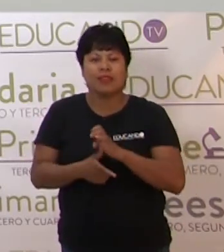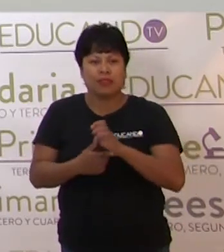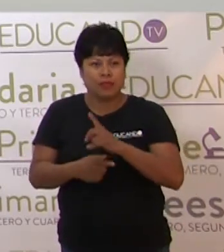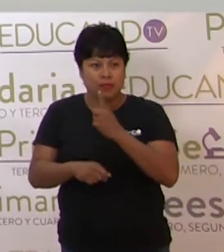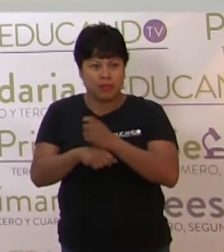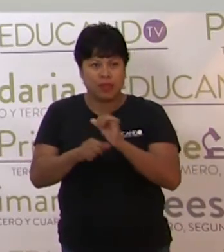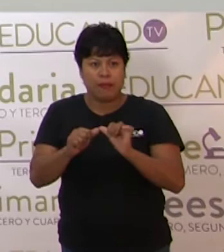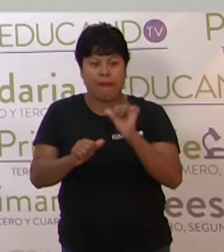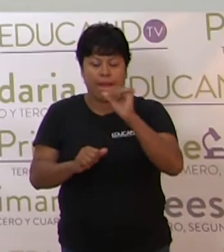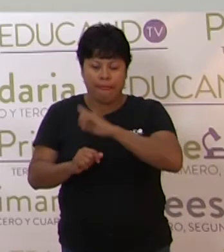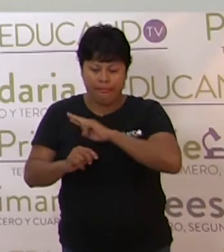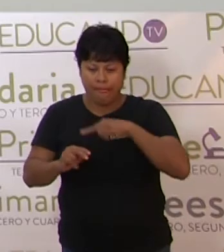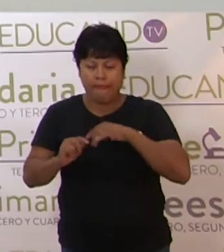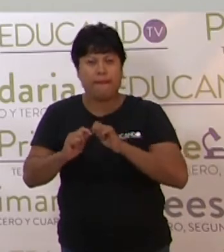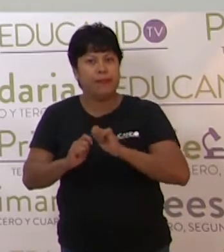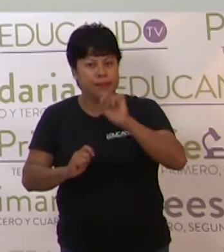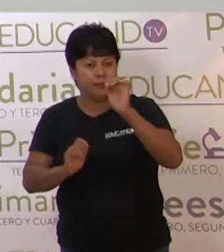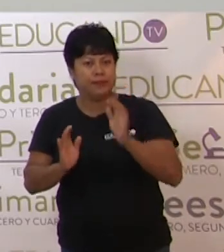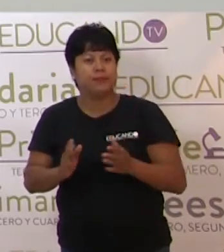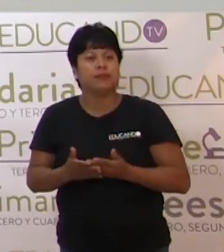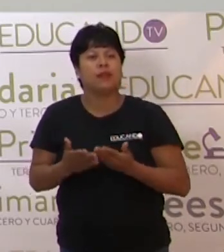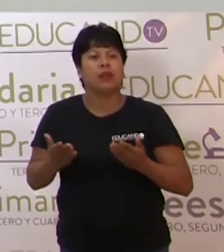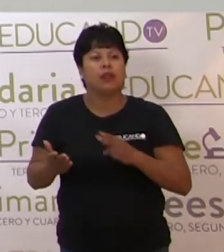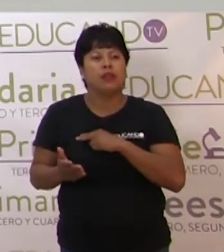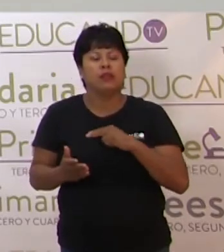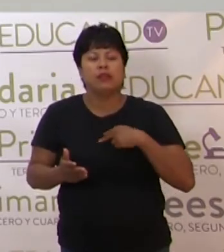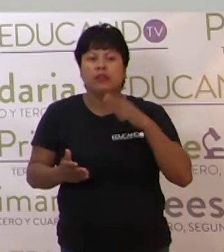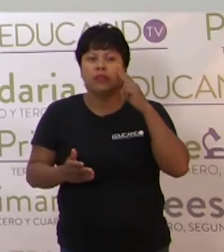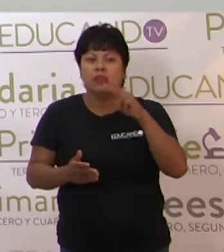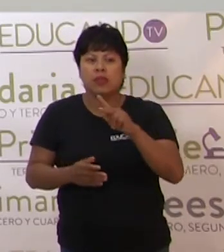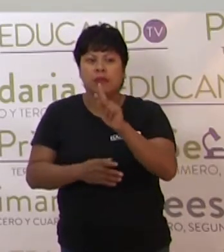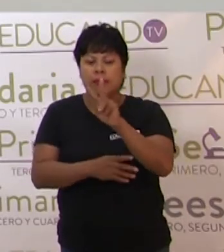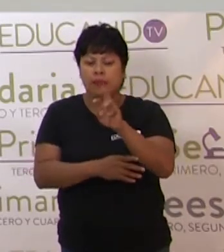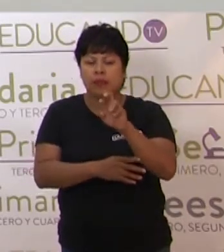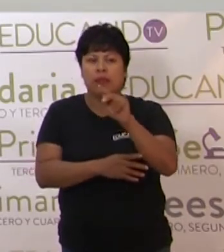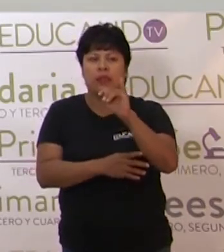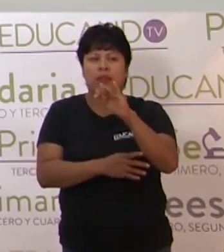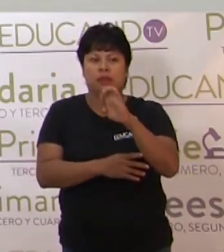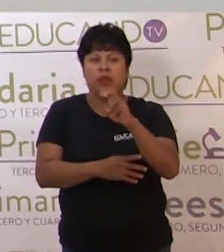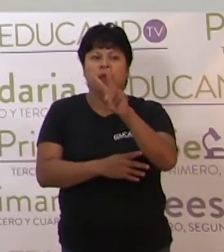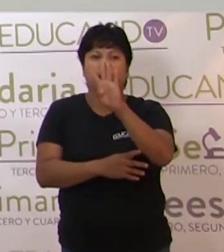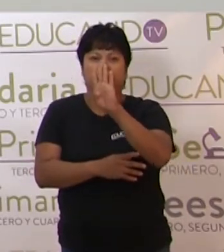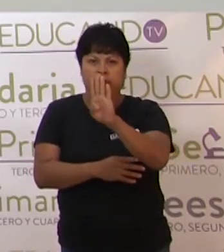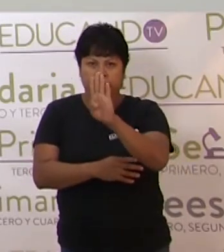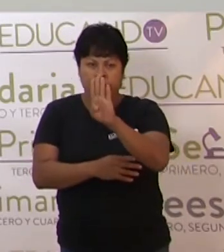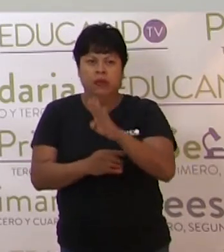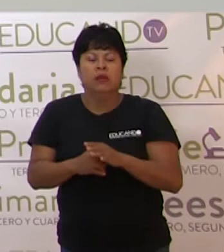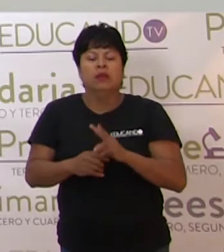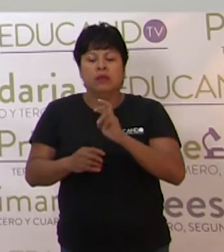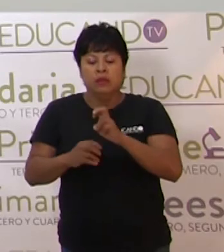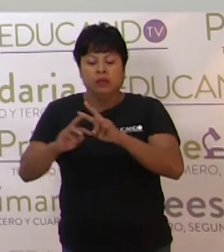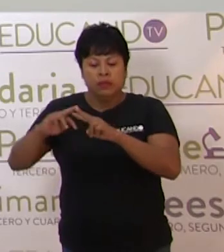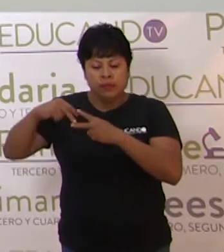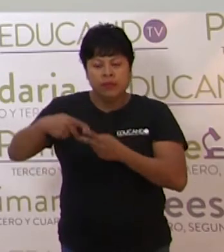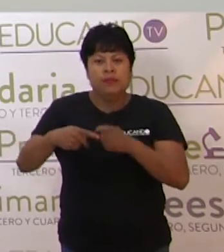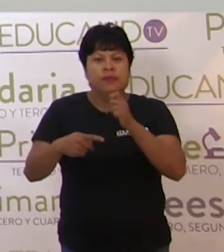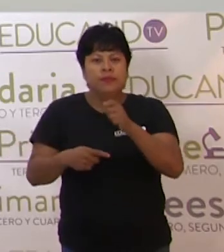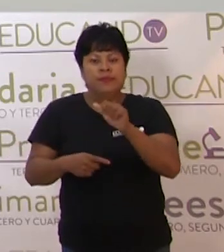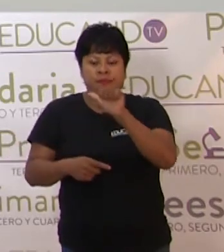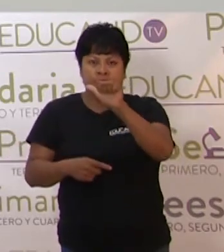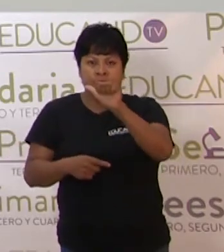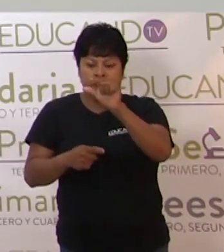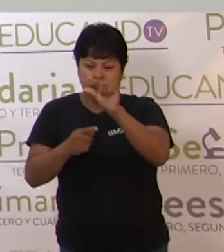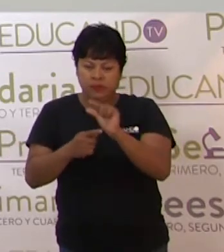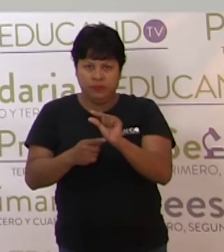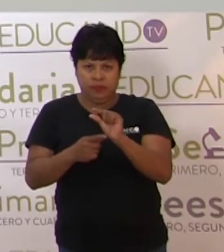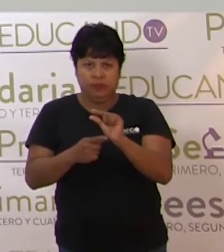primera altura vamos entonces ahora considerar el vértice de su lado opuesto es a minúscula